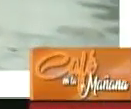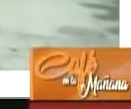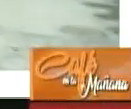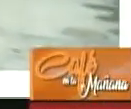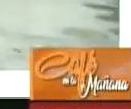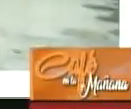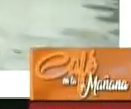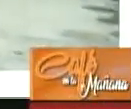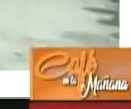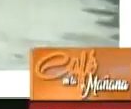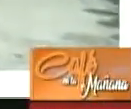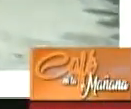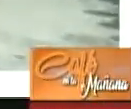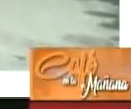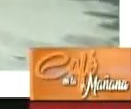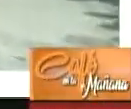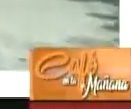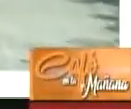la